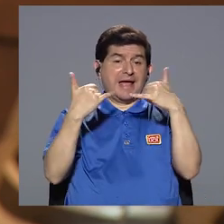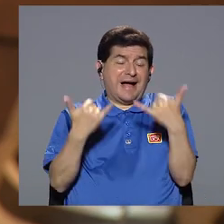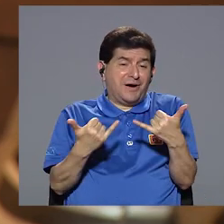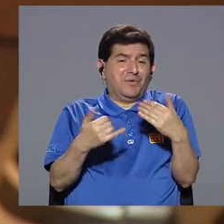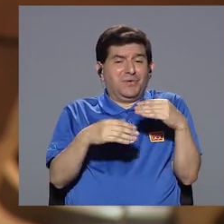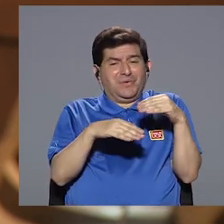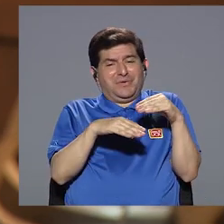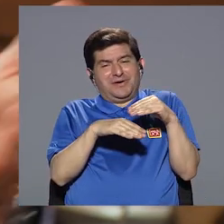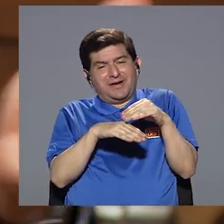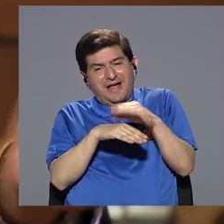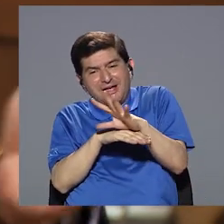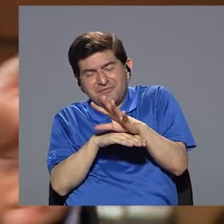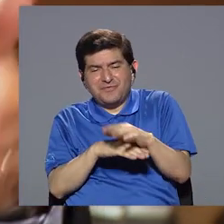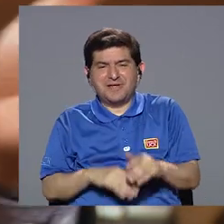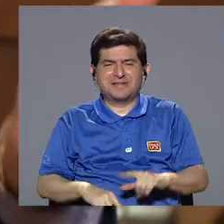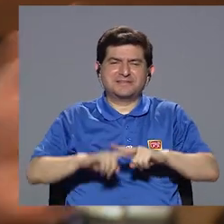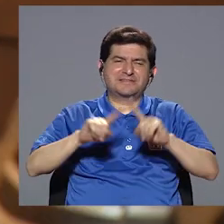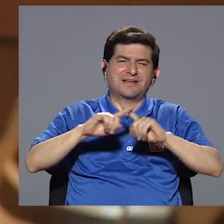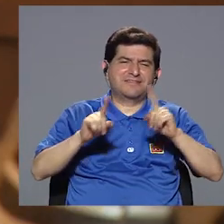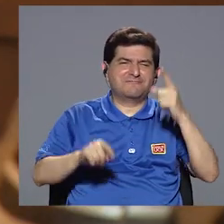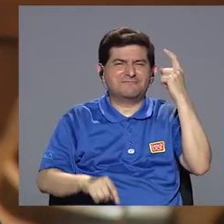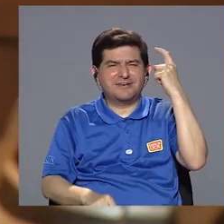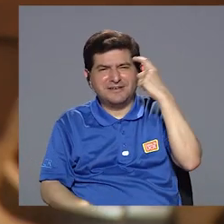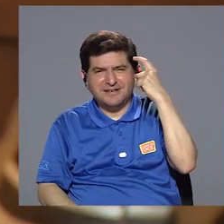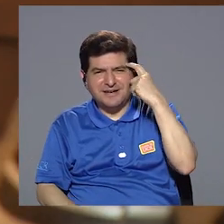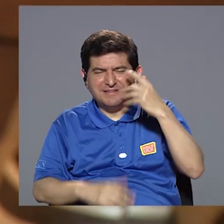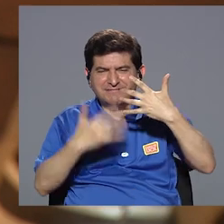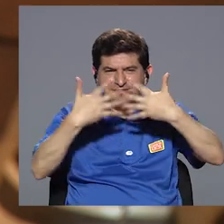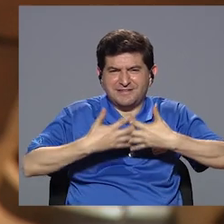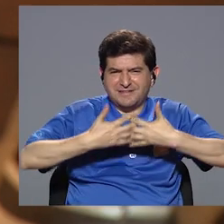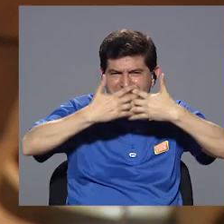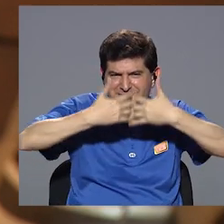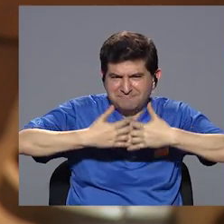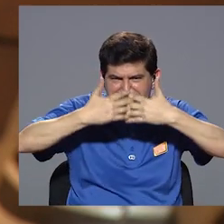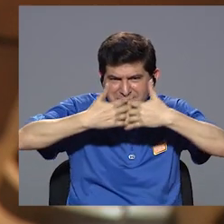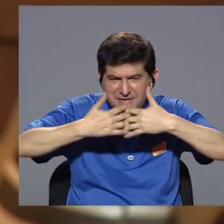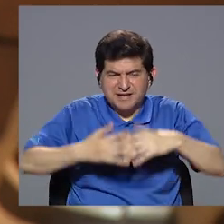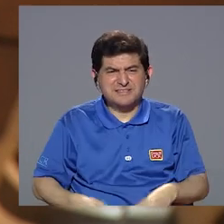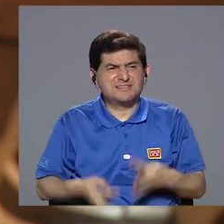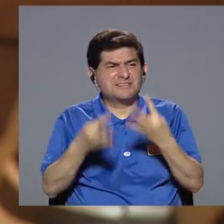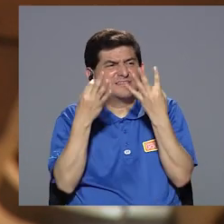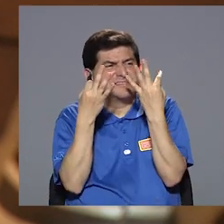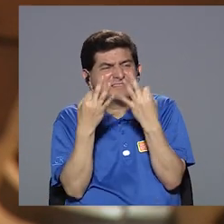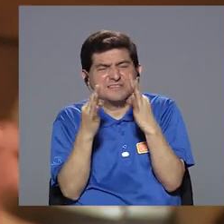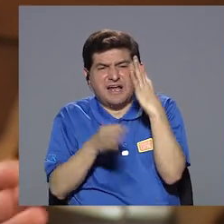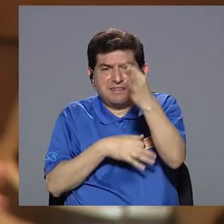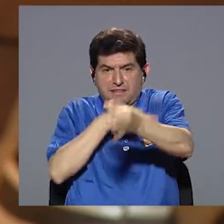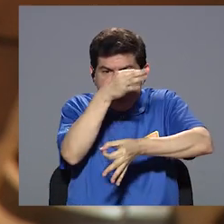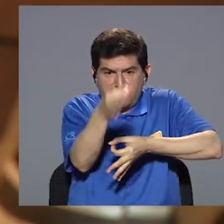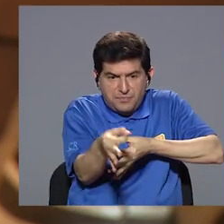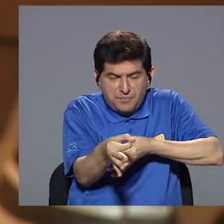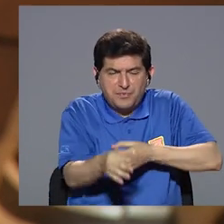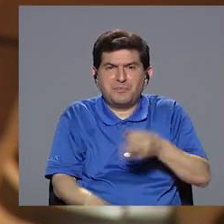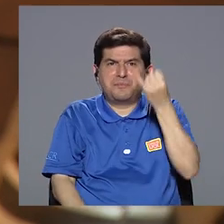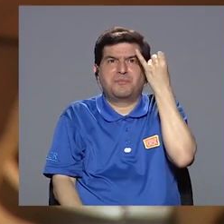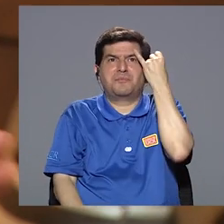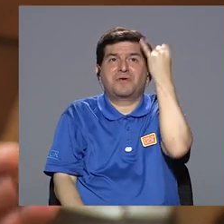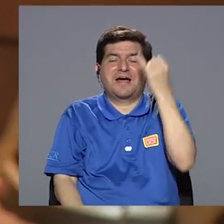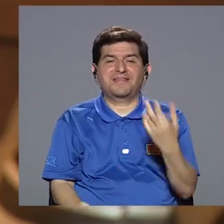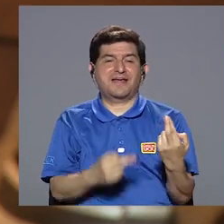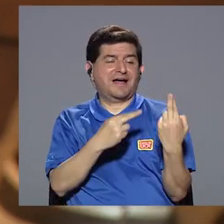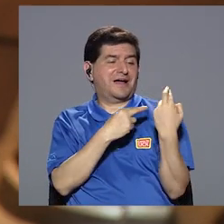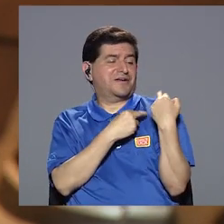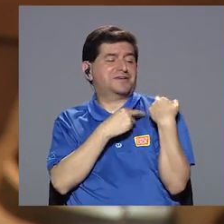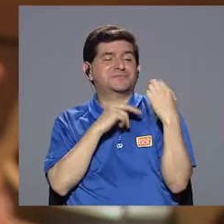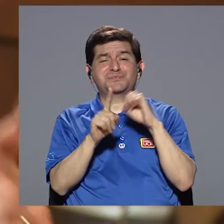como por influencia también de ciertos pensamientos empresariales tiende a ser sustituido